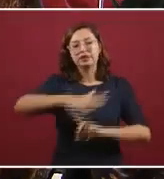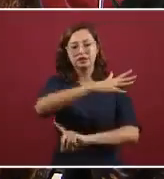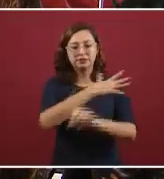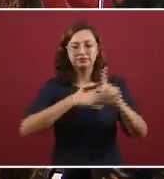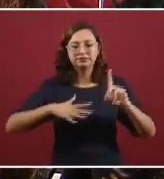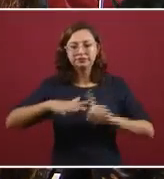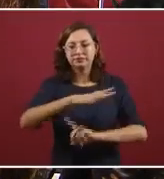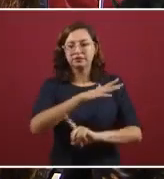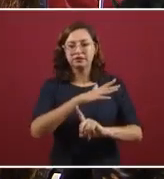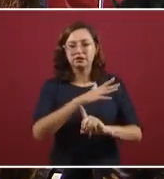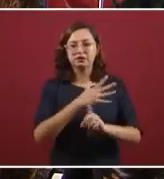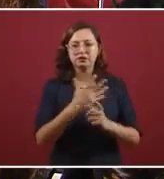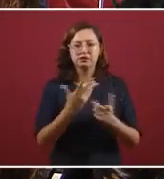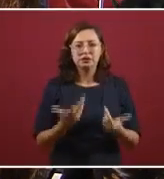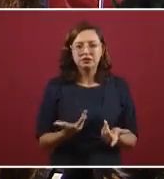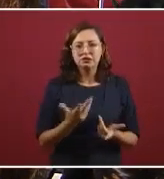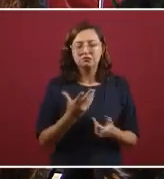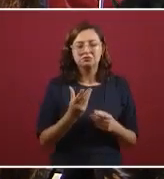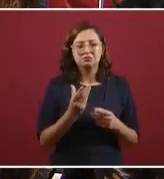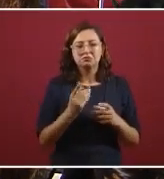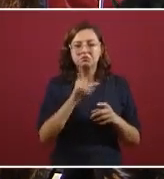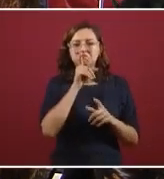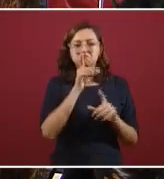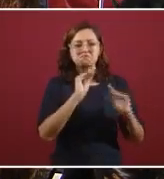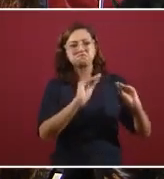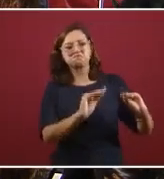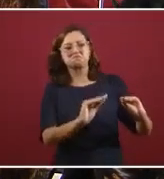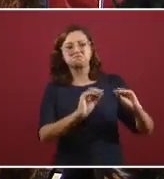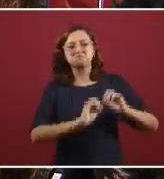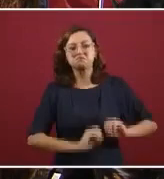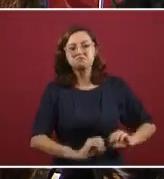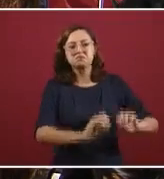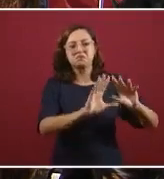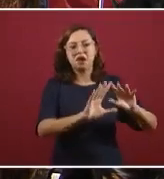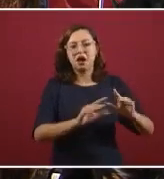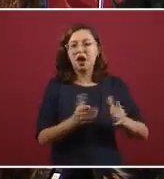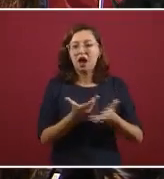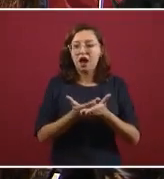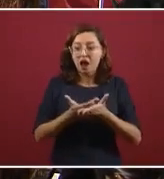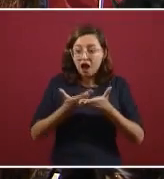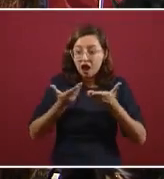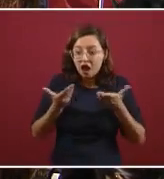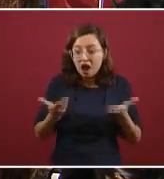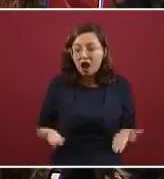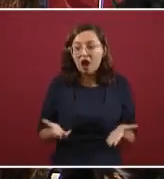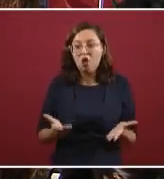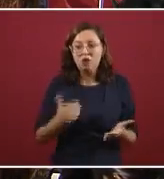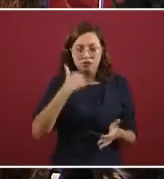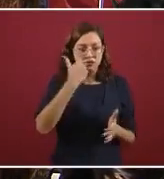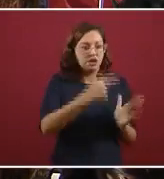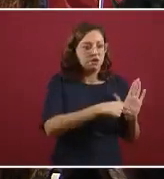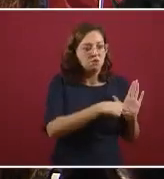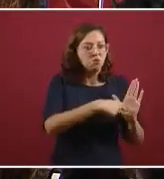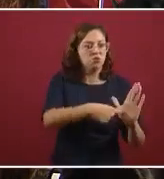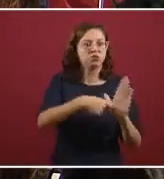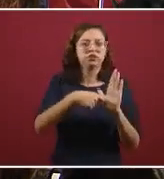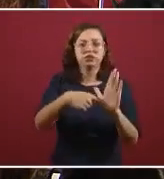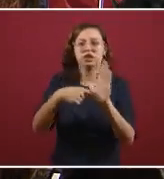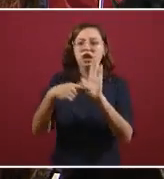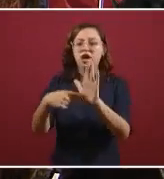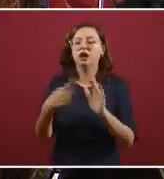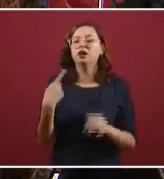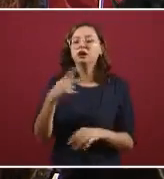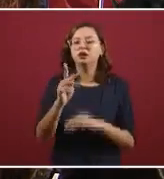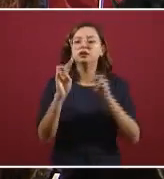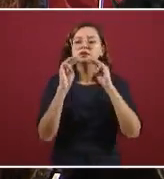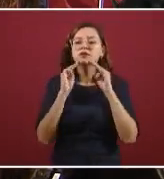les permitía tener una voz. Ahora los colectivos tratan de darles una voz, pero el crimen